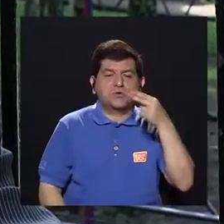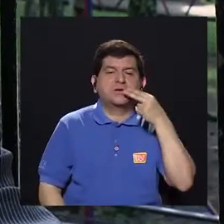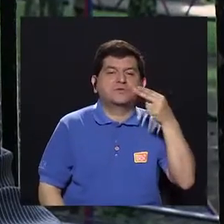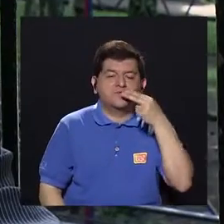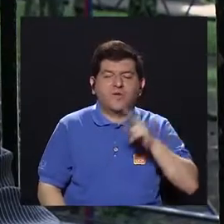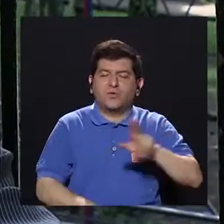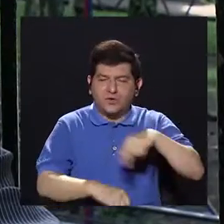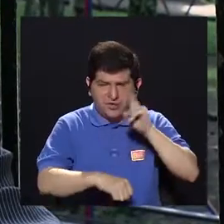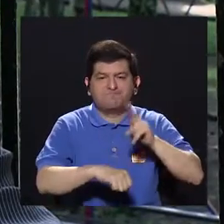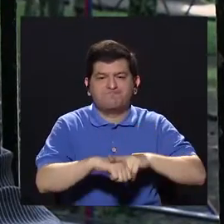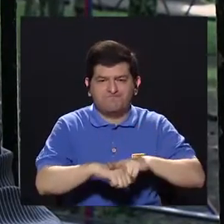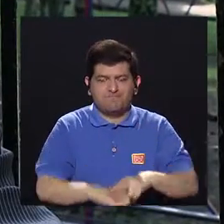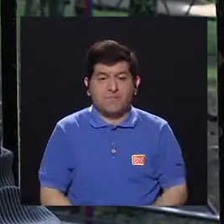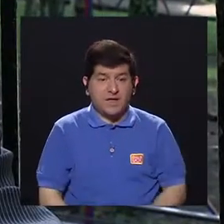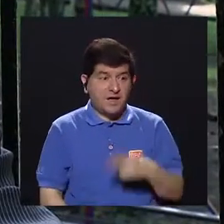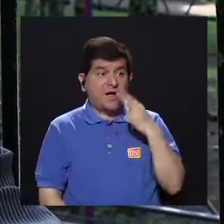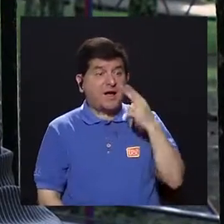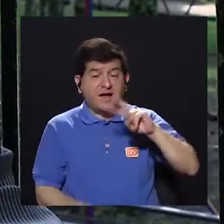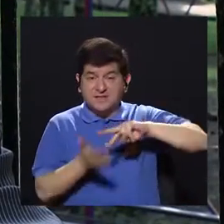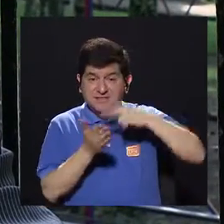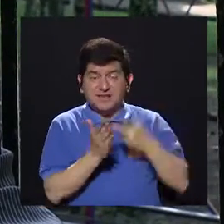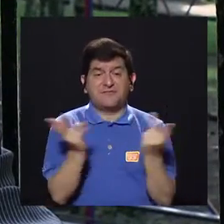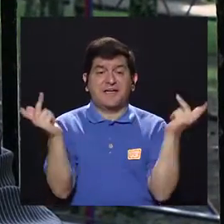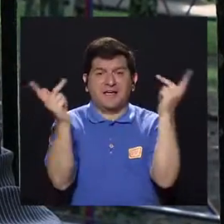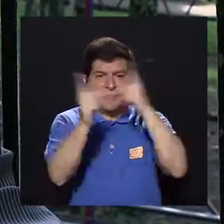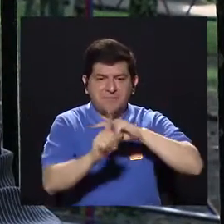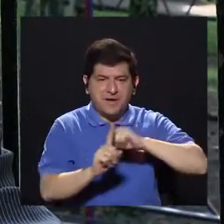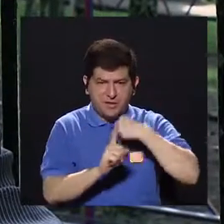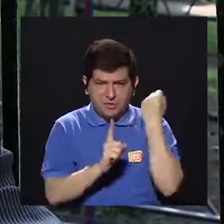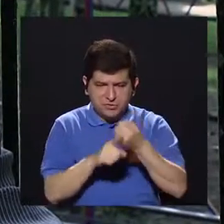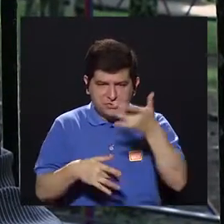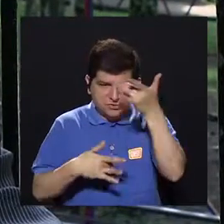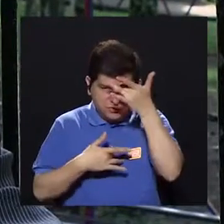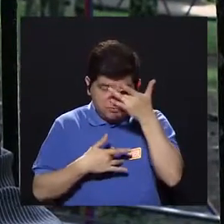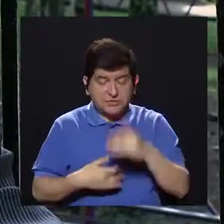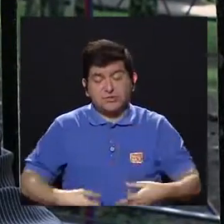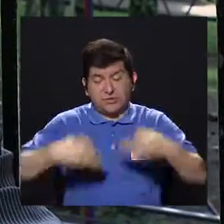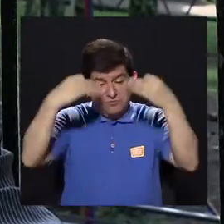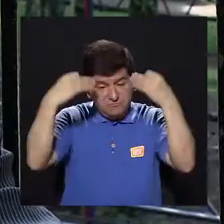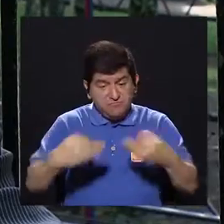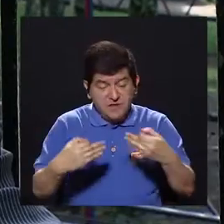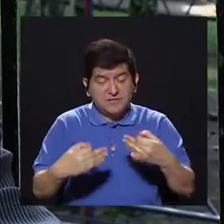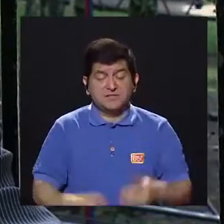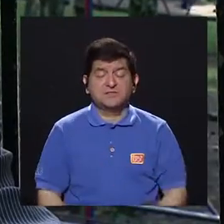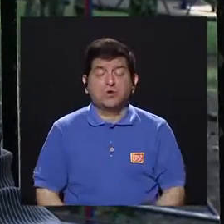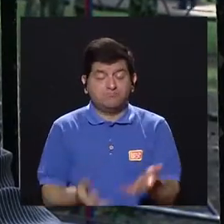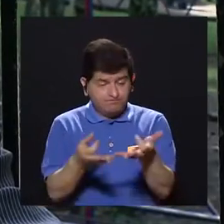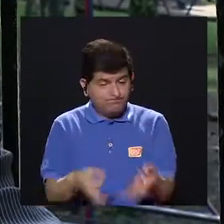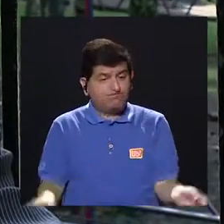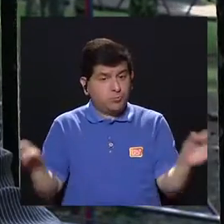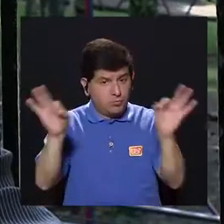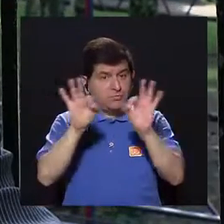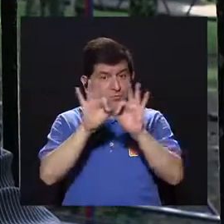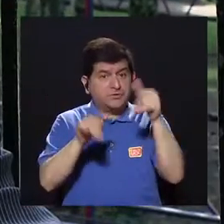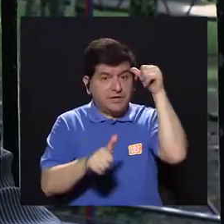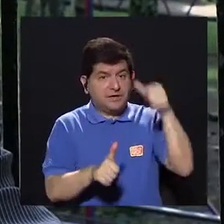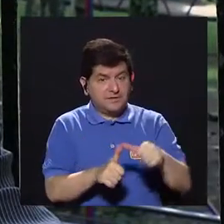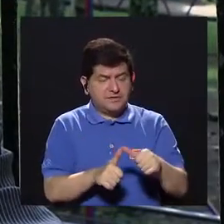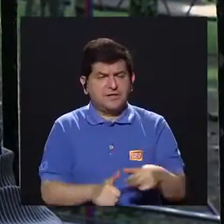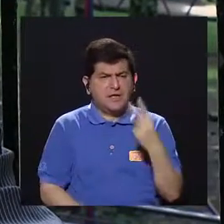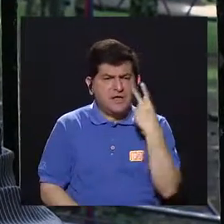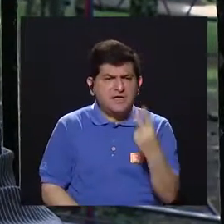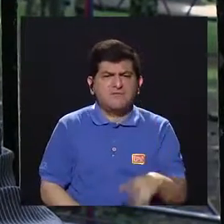usualmente son personas fumadores. En otras palabras, fumar empeora la enfermedad y eso es una decisión que hay que tomar en forma